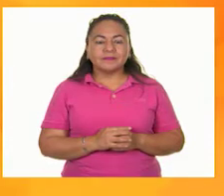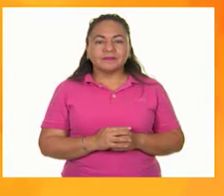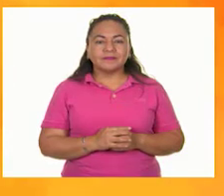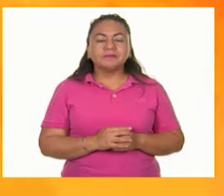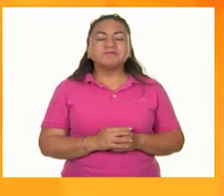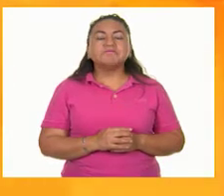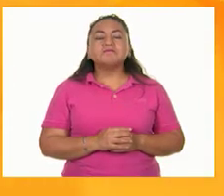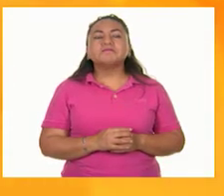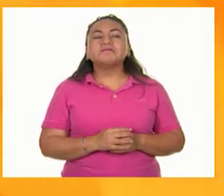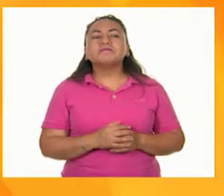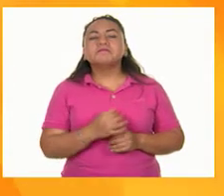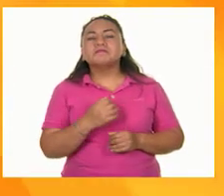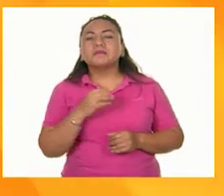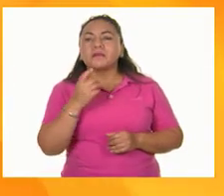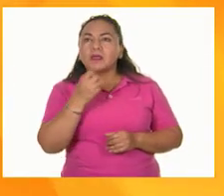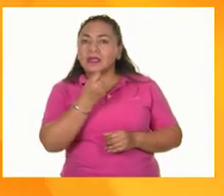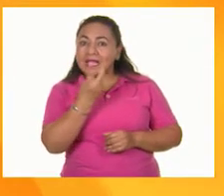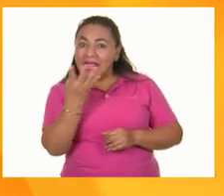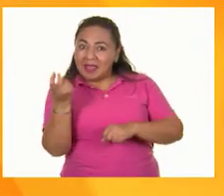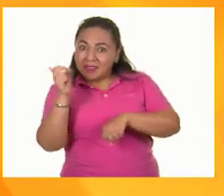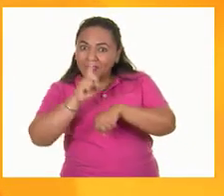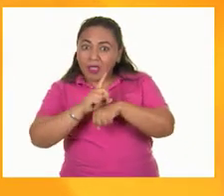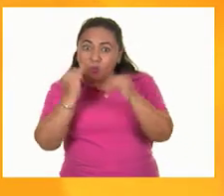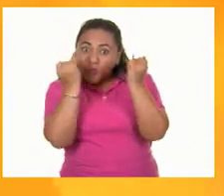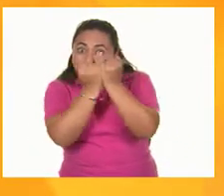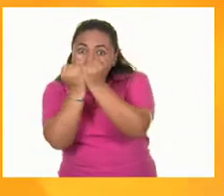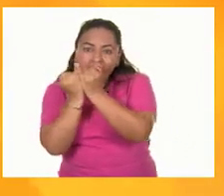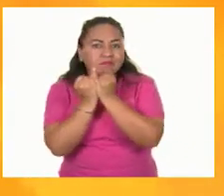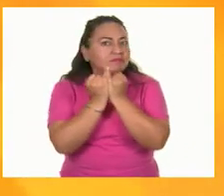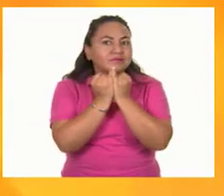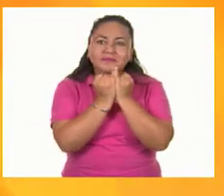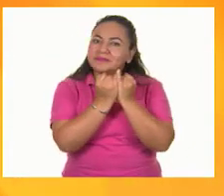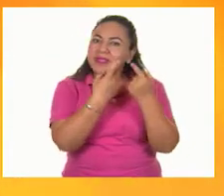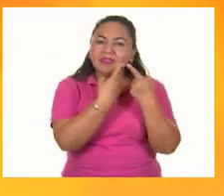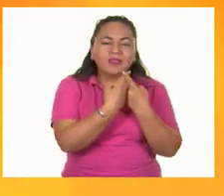Algunos días son diferentes.